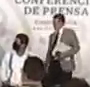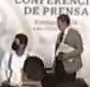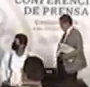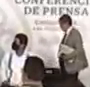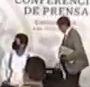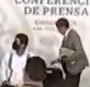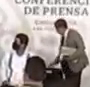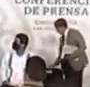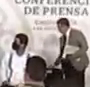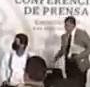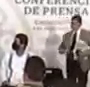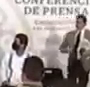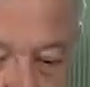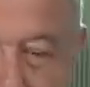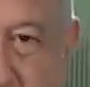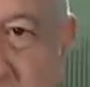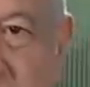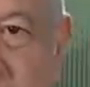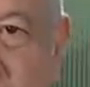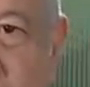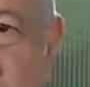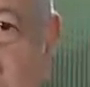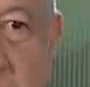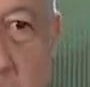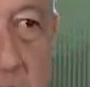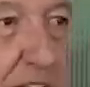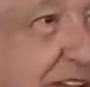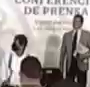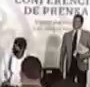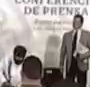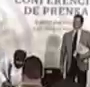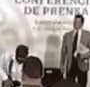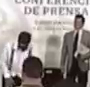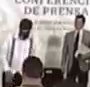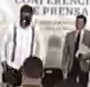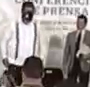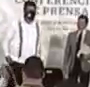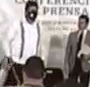Estamos avanzando y vamos a seguir avanzando. Y les dejo un abrazo a todos los ciudadanos de Chihuahua y de Juárez.